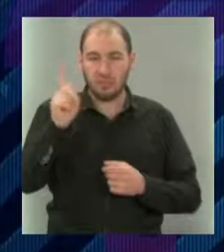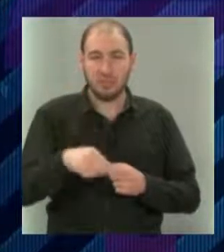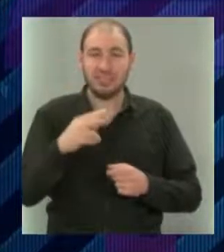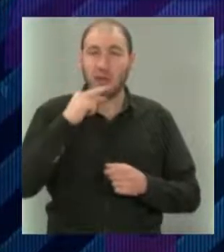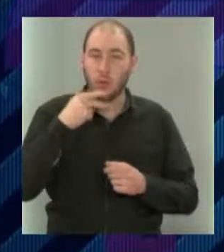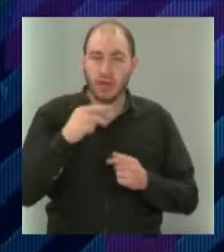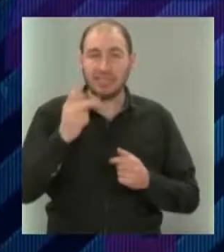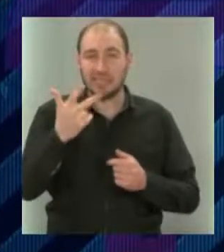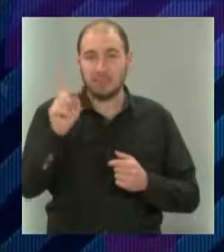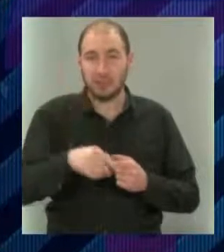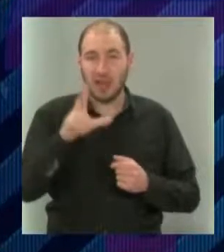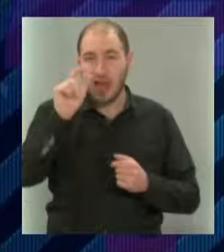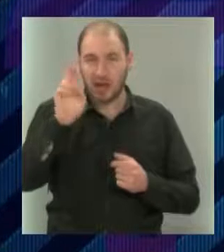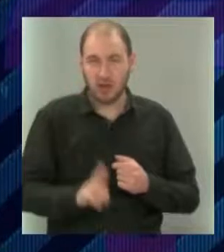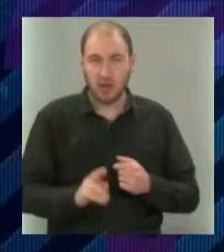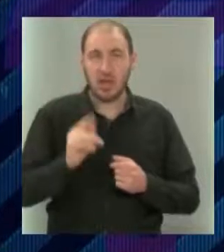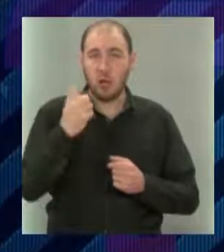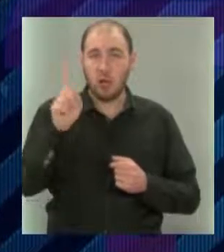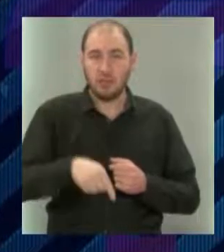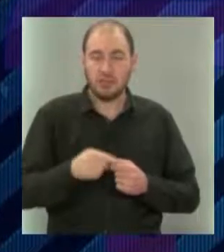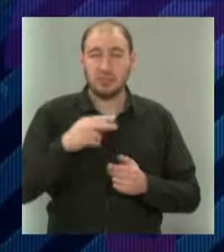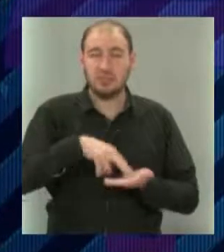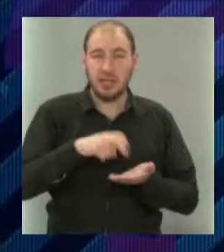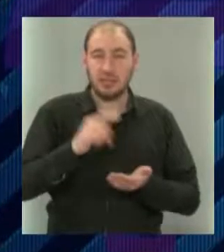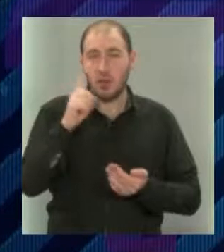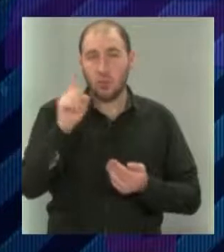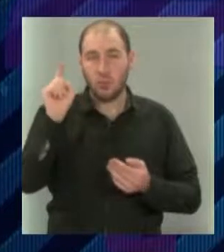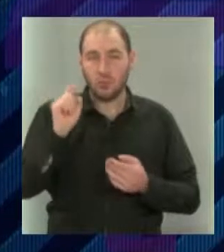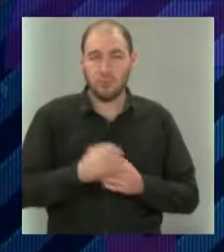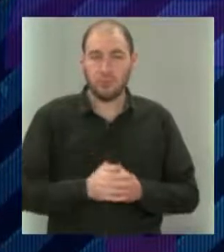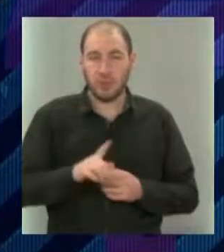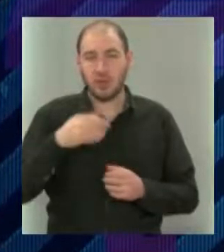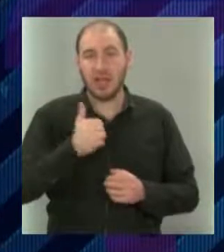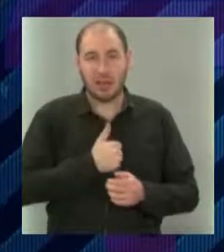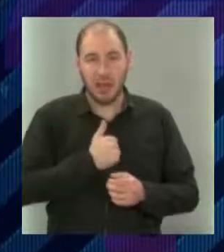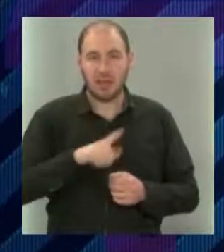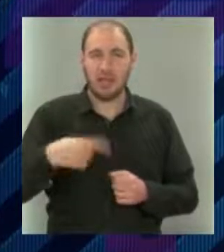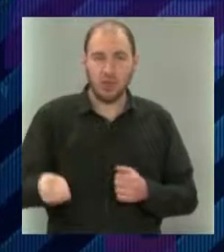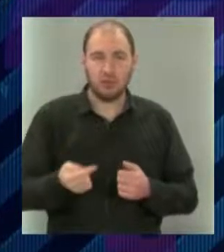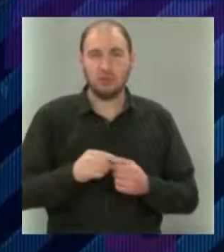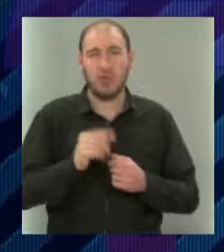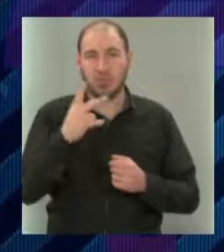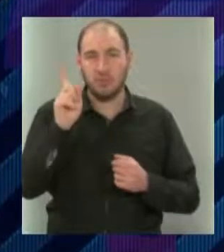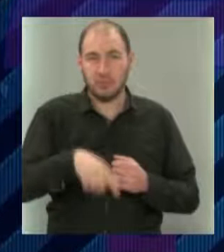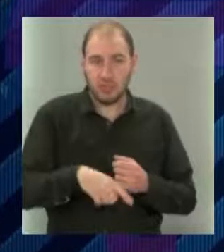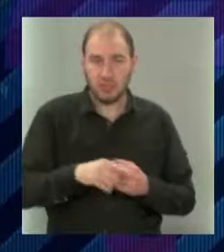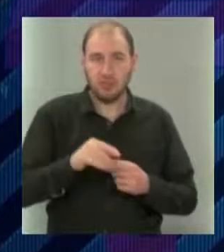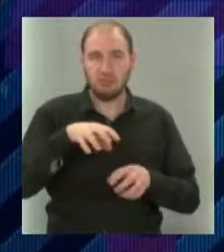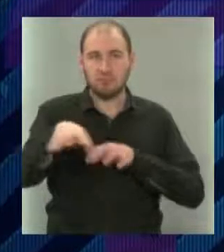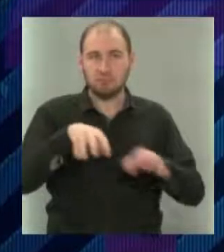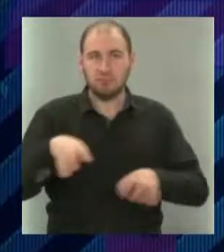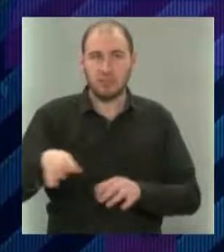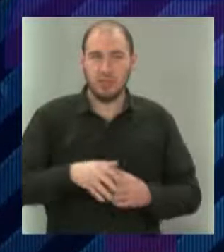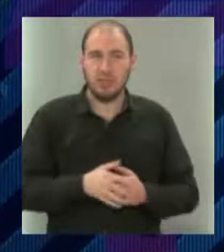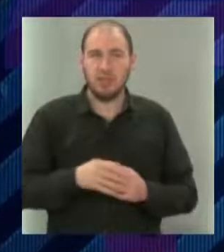San Juan, el 3% en La Rioja, el 1% en Salta, el 1% en Catamarca y el restante 2% se distribuye